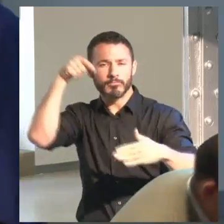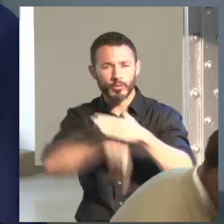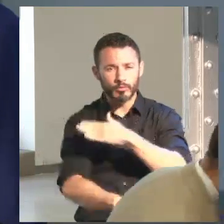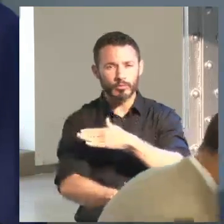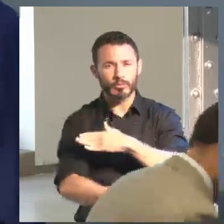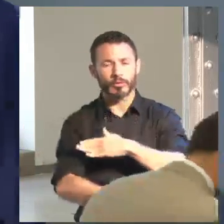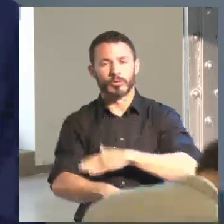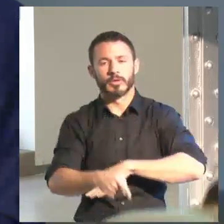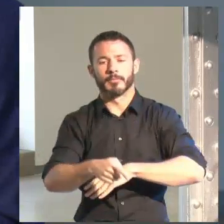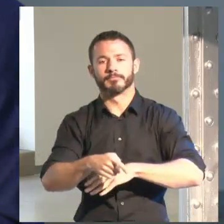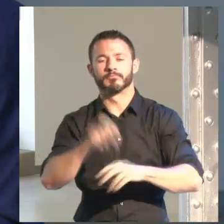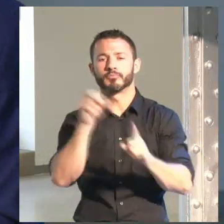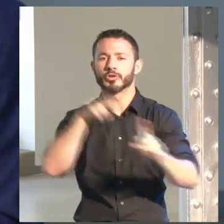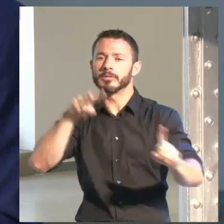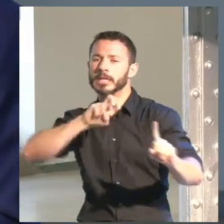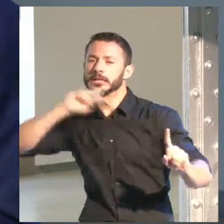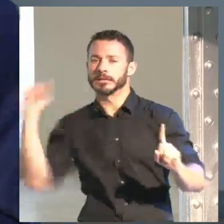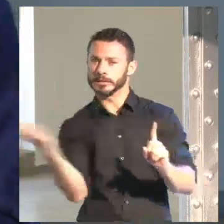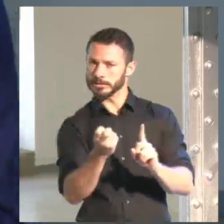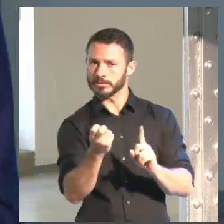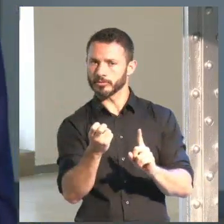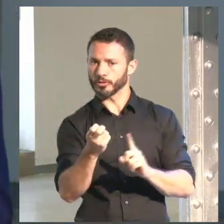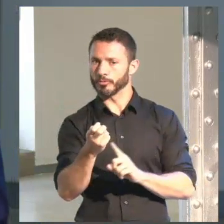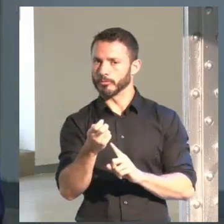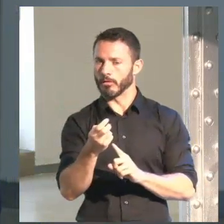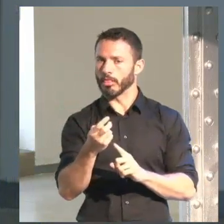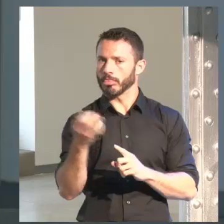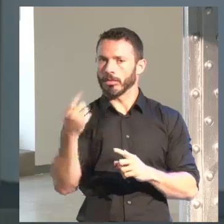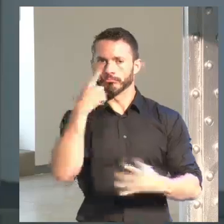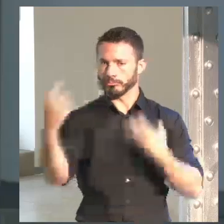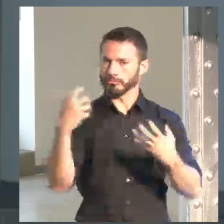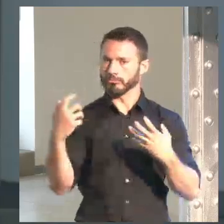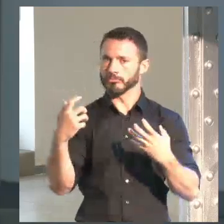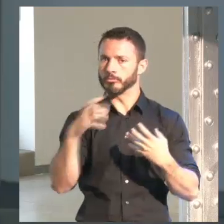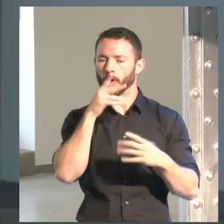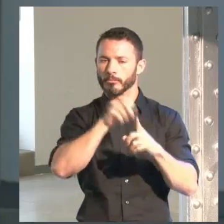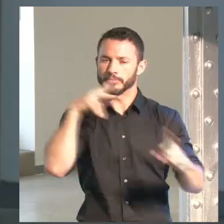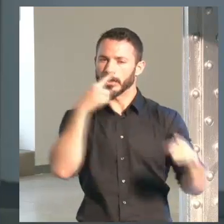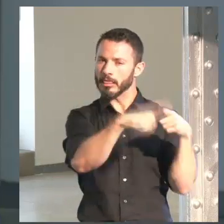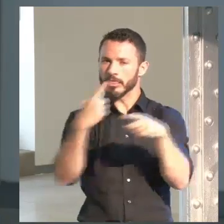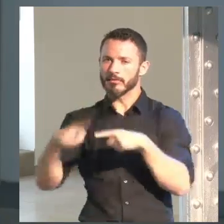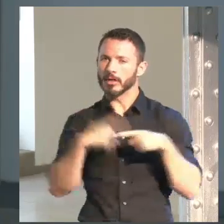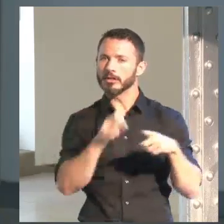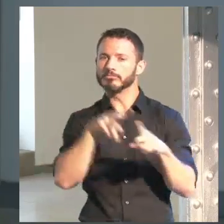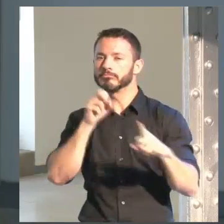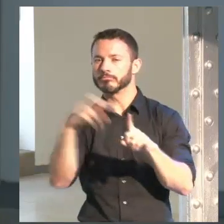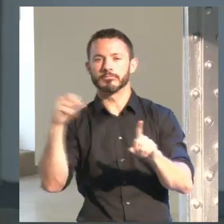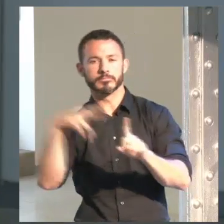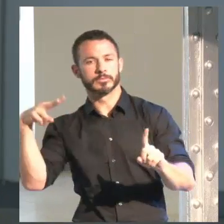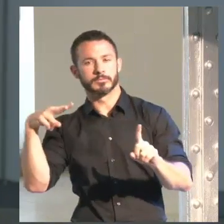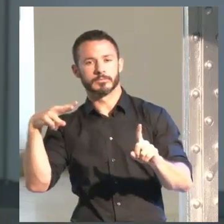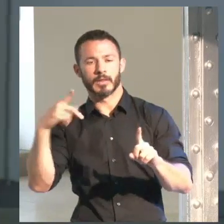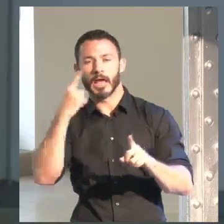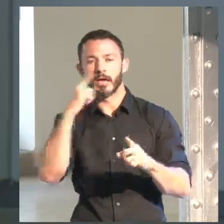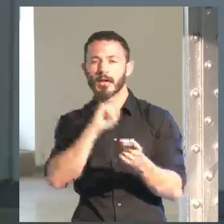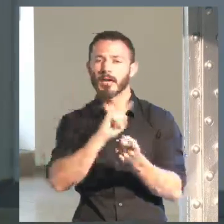desde una perspectiva plural, y eso me interesa mucho destacarlo, con perspectivas muy distintas, que es cómo enfocar